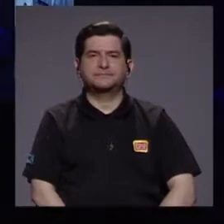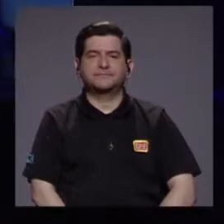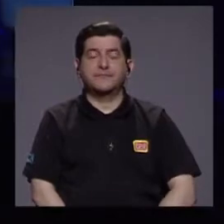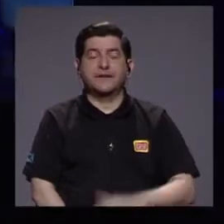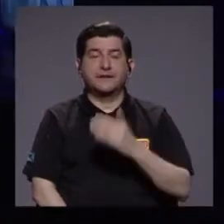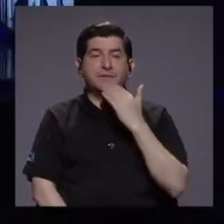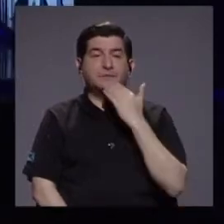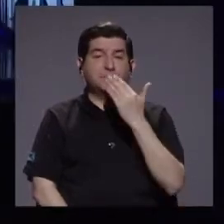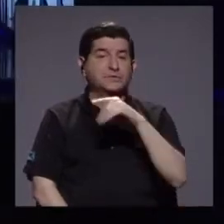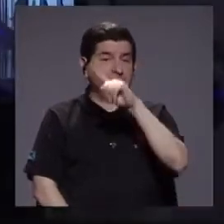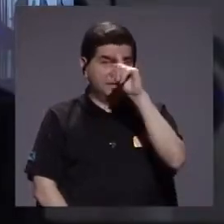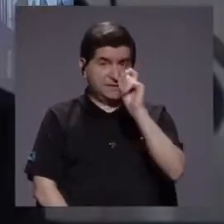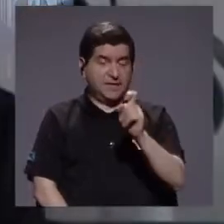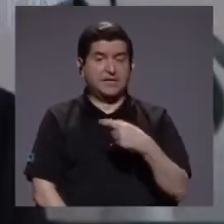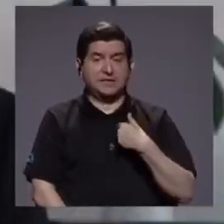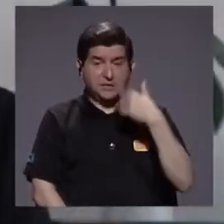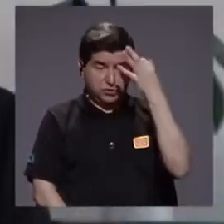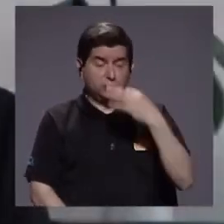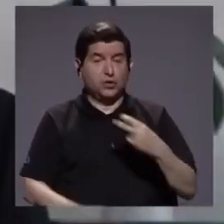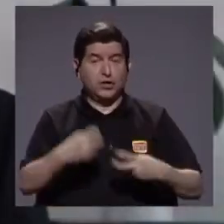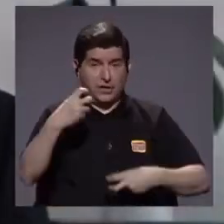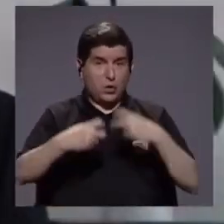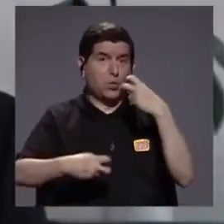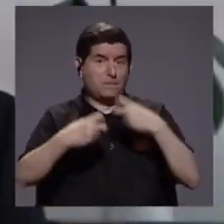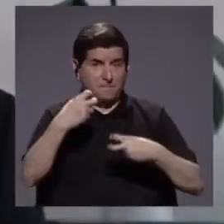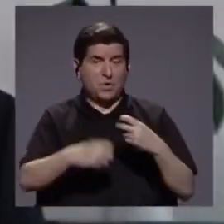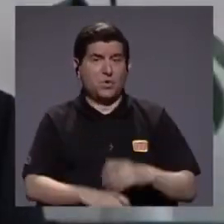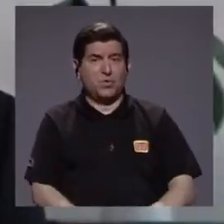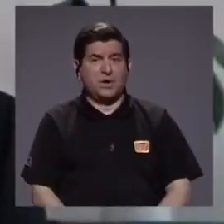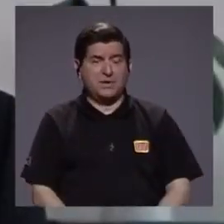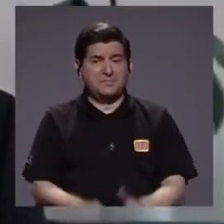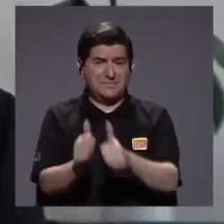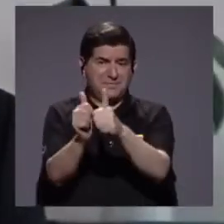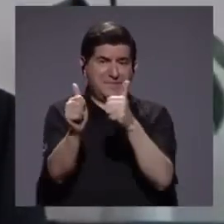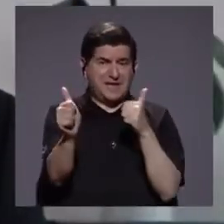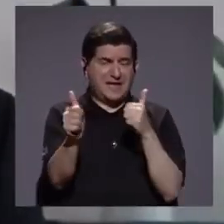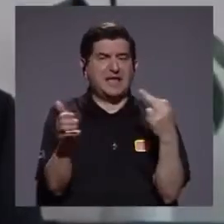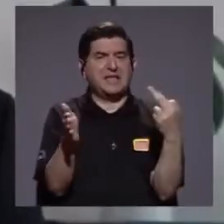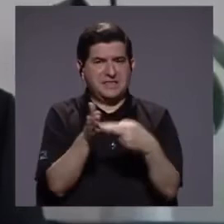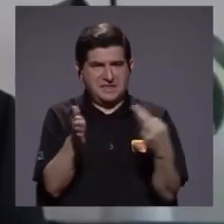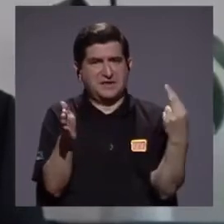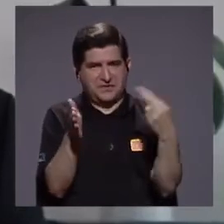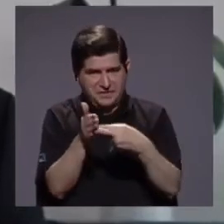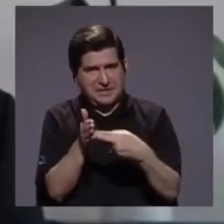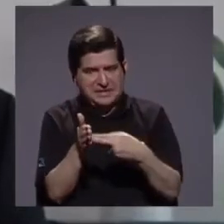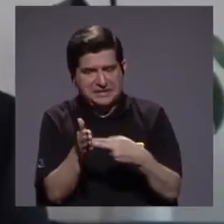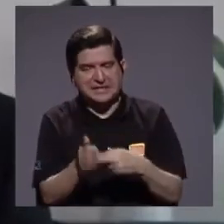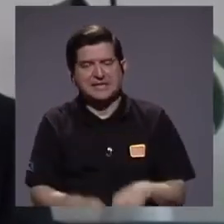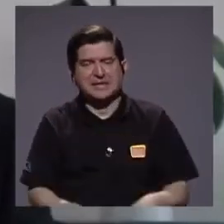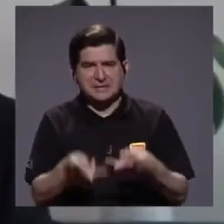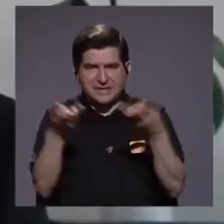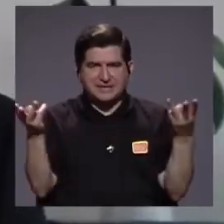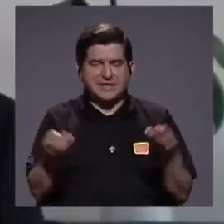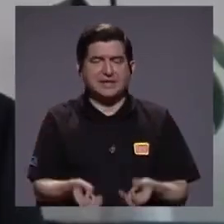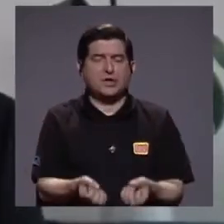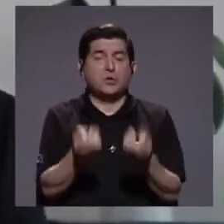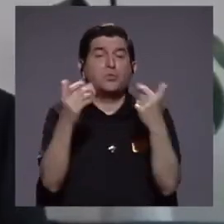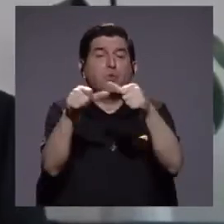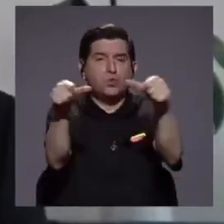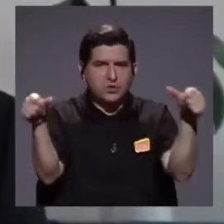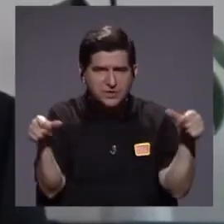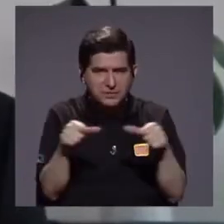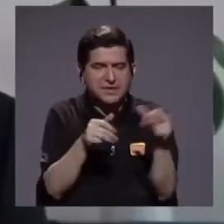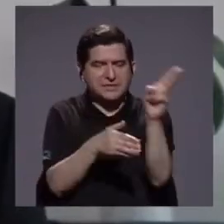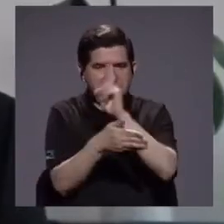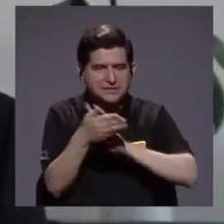Muchas gracias por la pregunta. Yo creo que el problema de rezago y de repitencia es algo que sufren muchas de las áreas